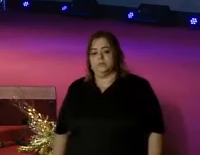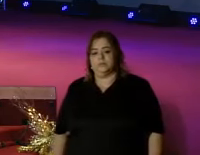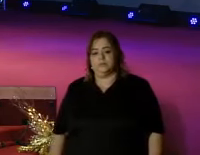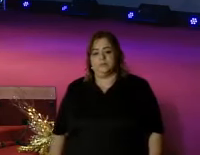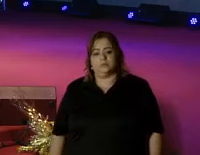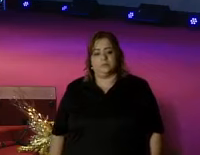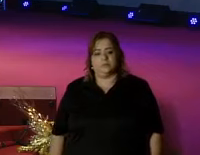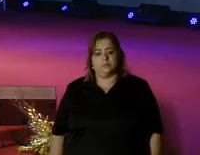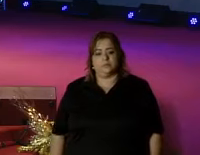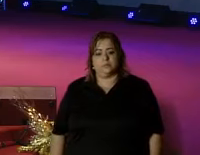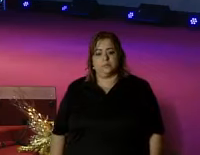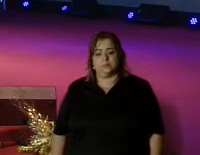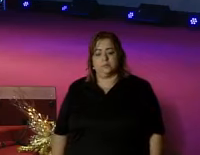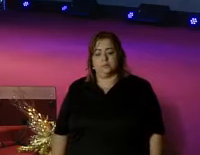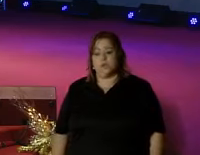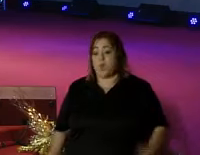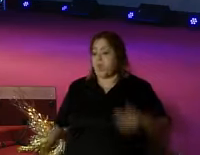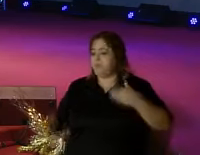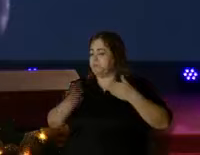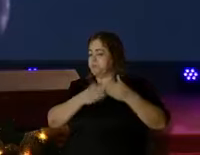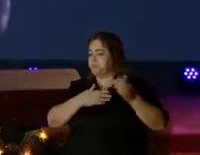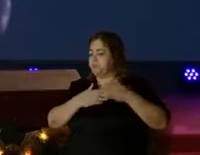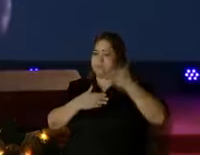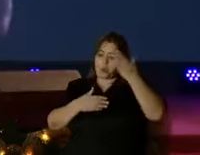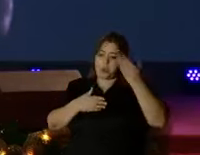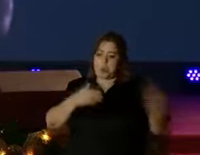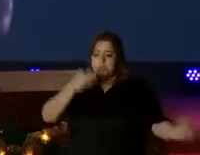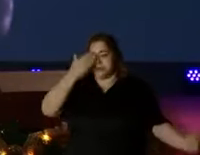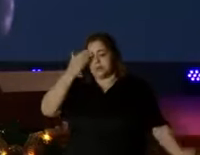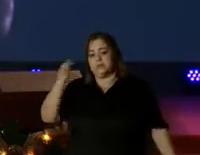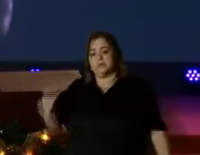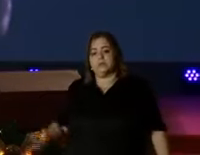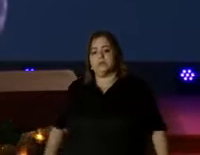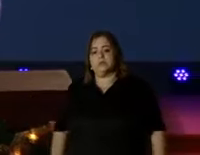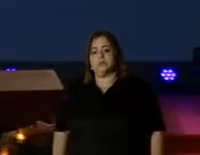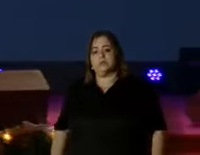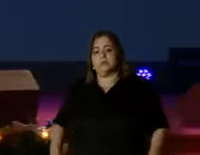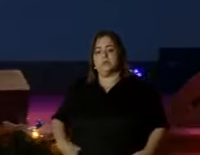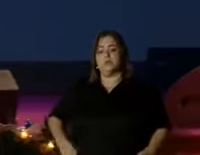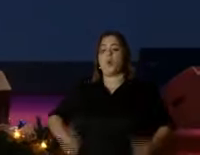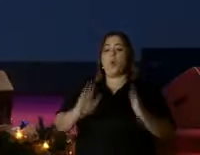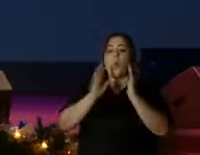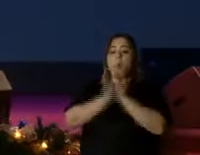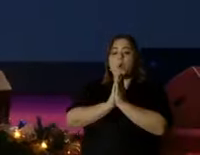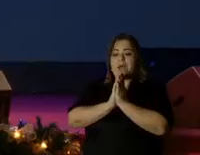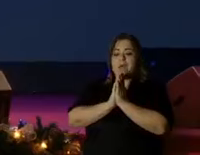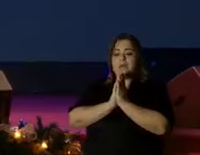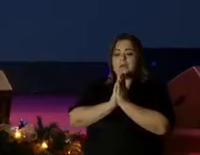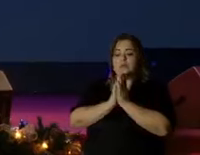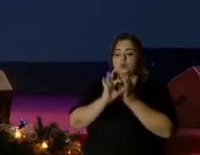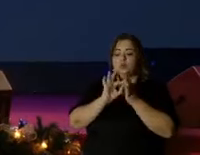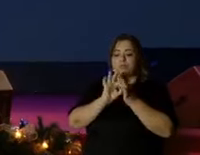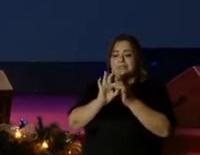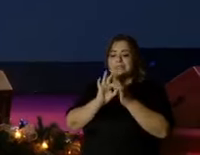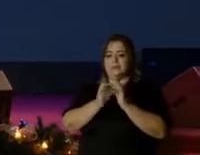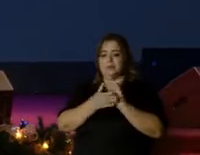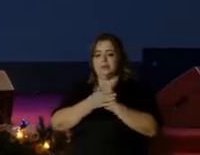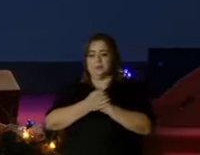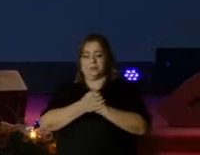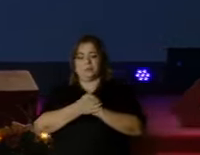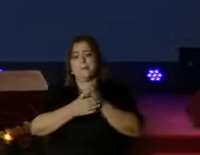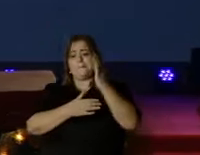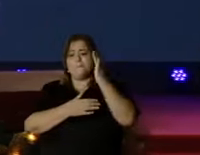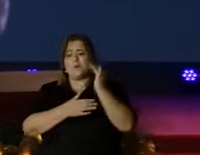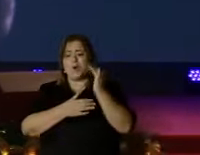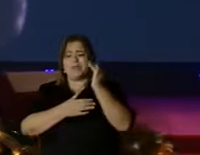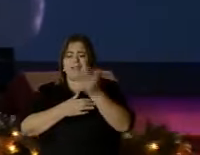quieren pancake. Olvídate de eso. Cómanse el pancake y la tortilla y oren. Por tonterías, pues esas cosas